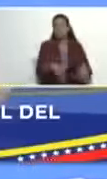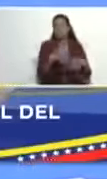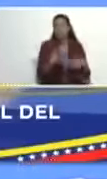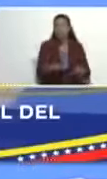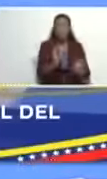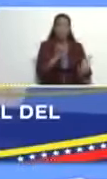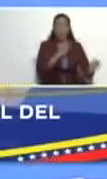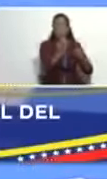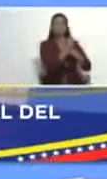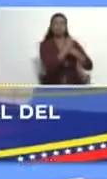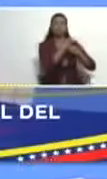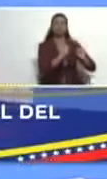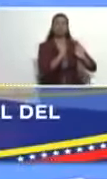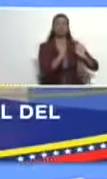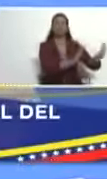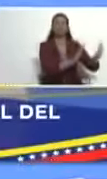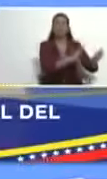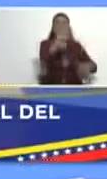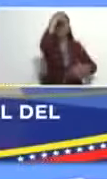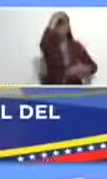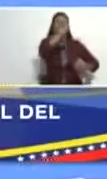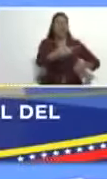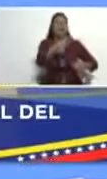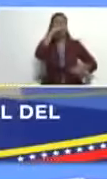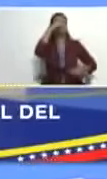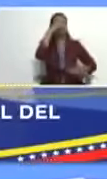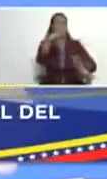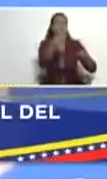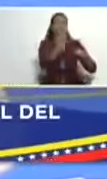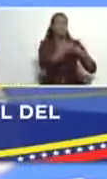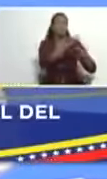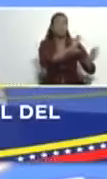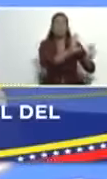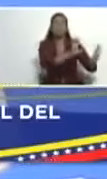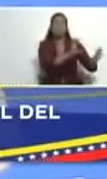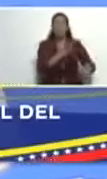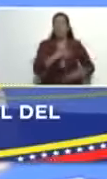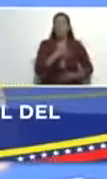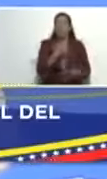Pero no pudieron, imperialistas apellidos, ni podrán.